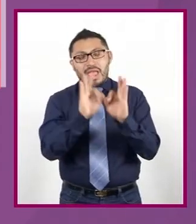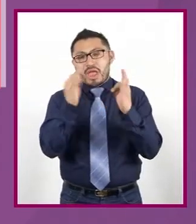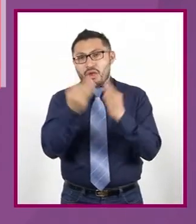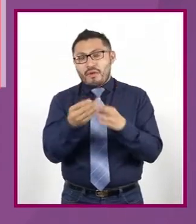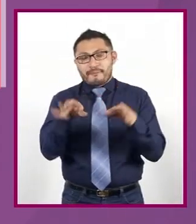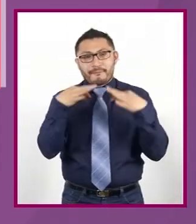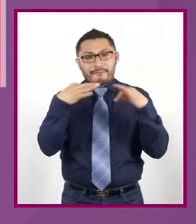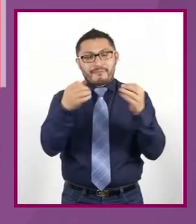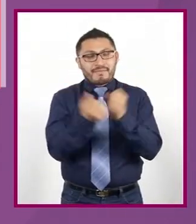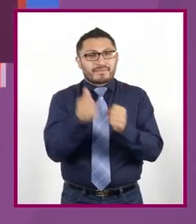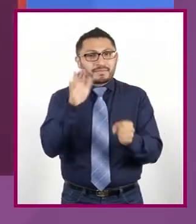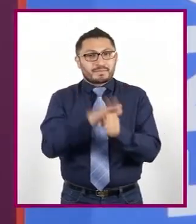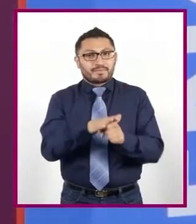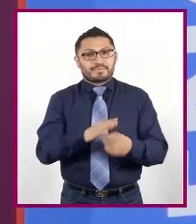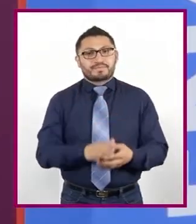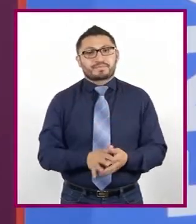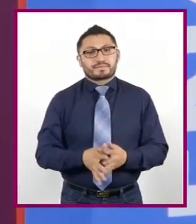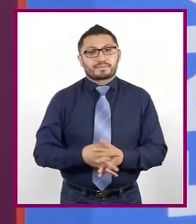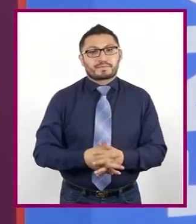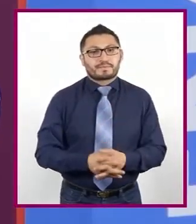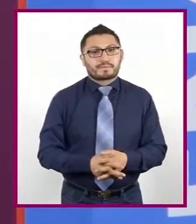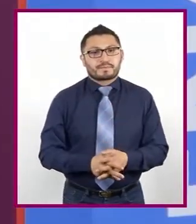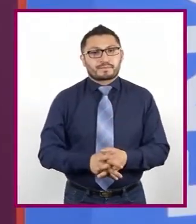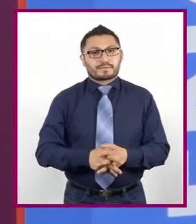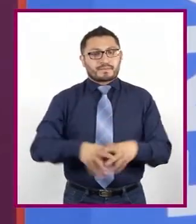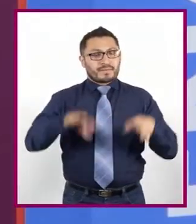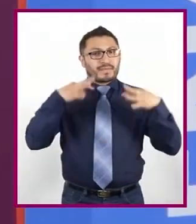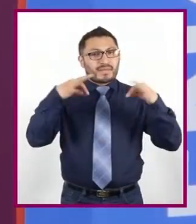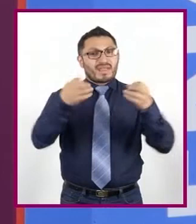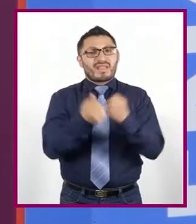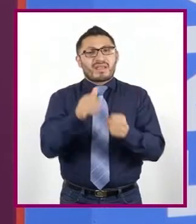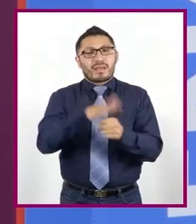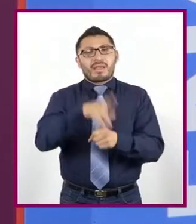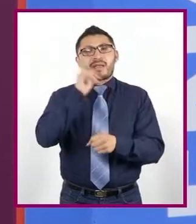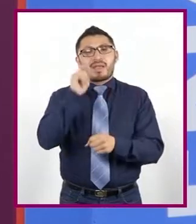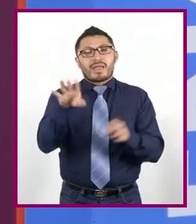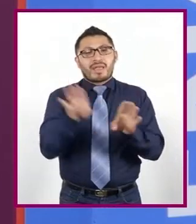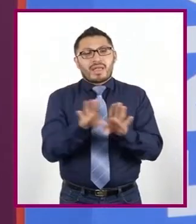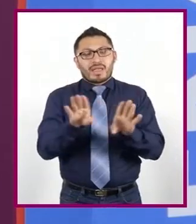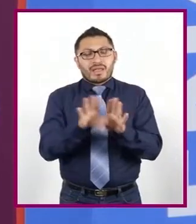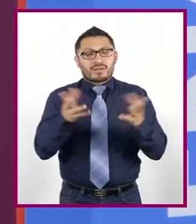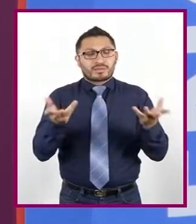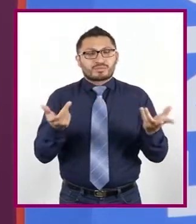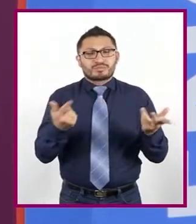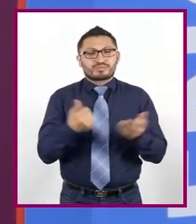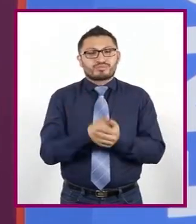documentos administrativos. Eso de los documentos administrativos suena algo...